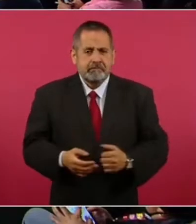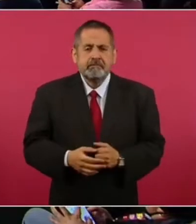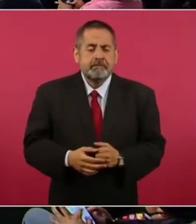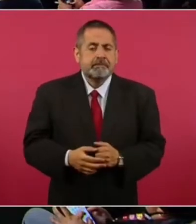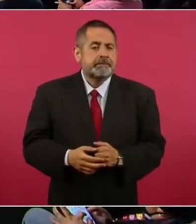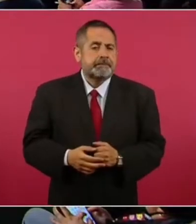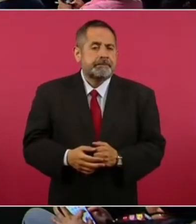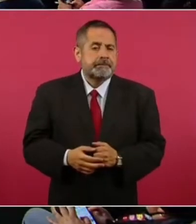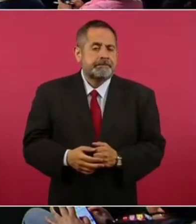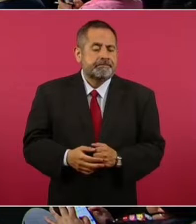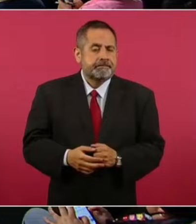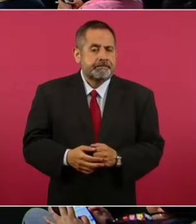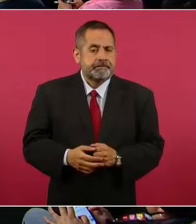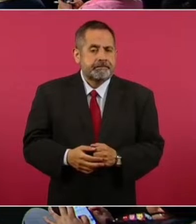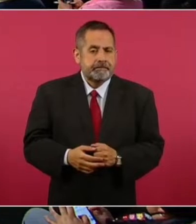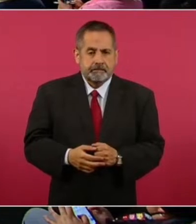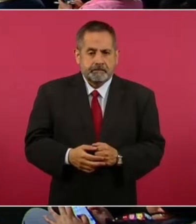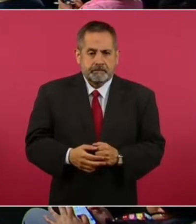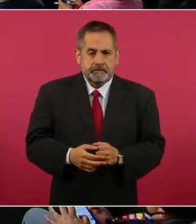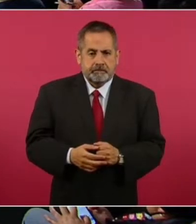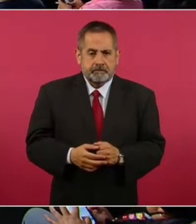que se